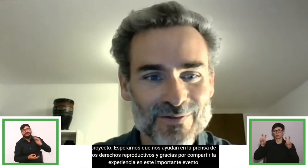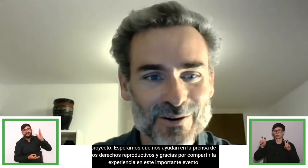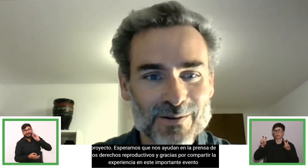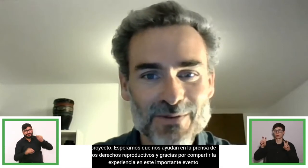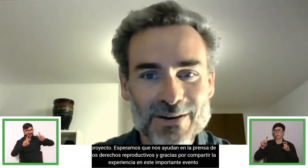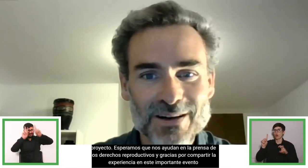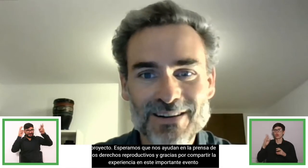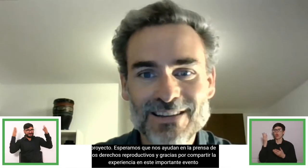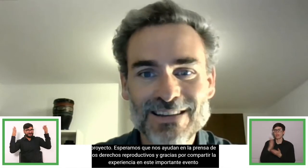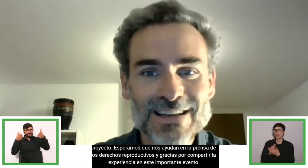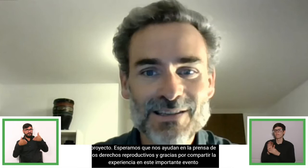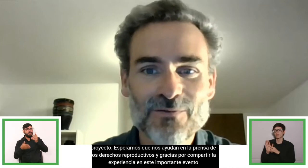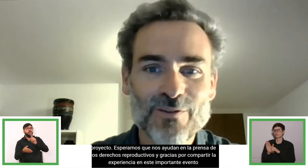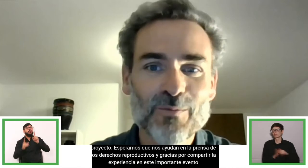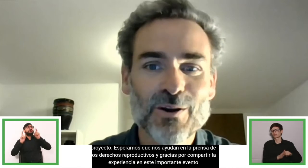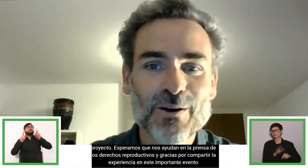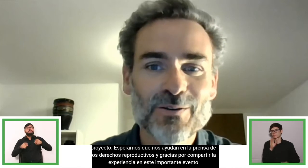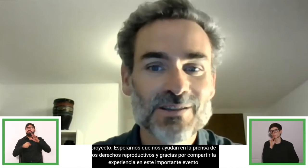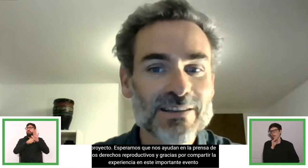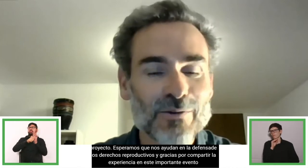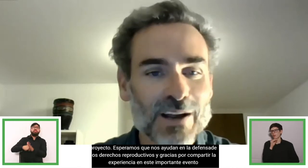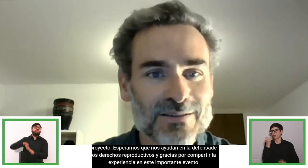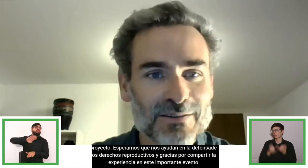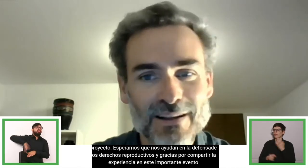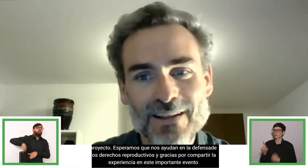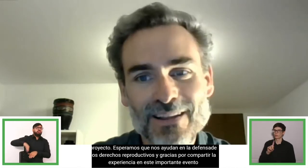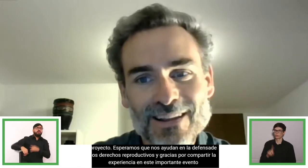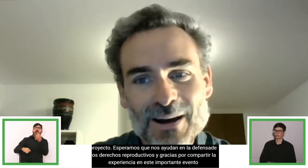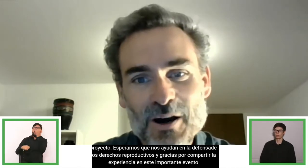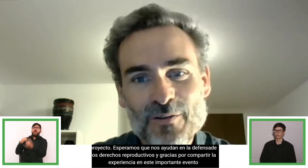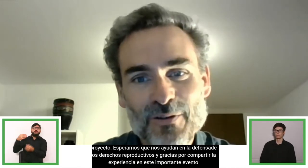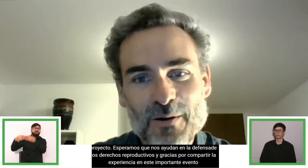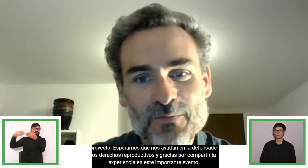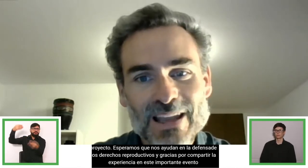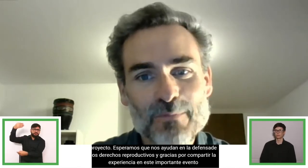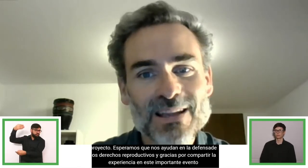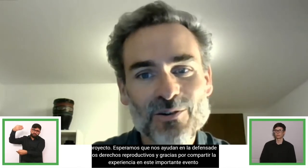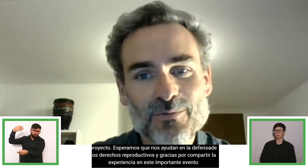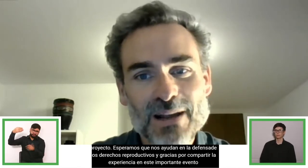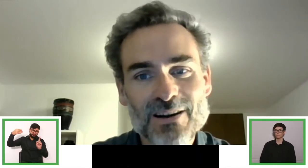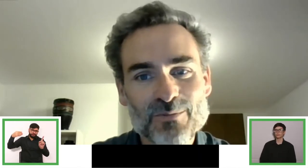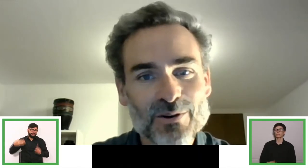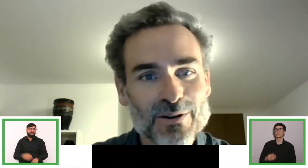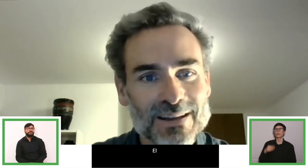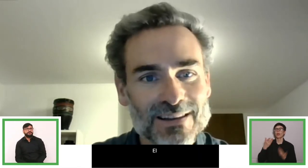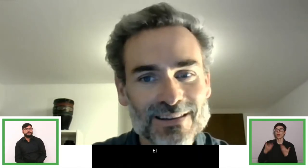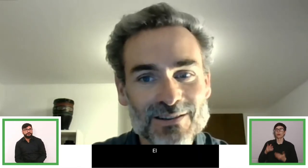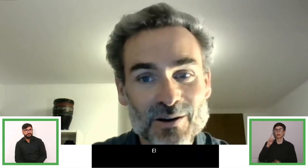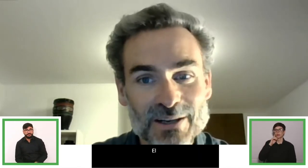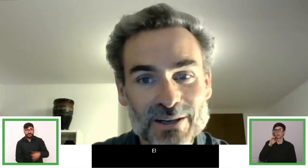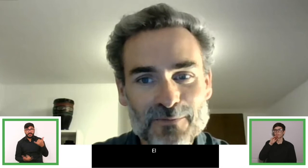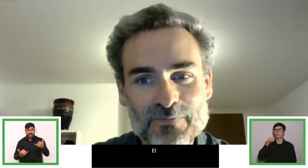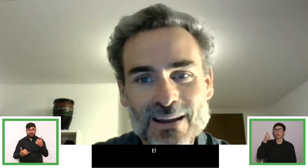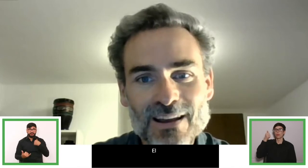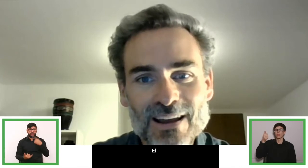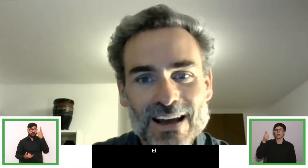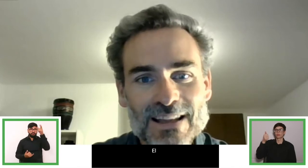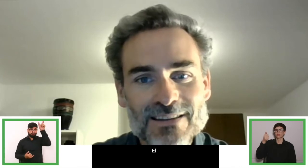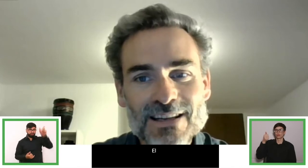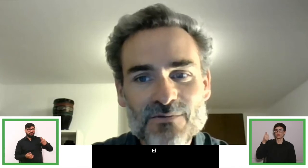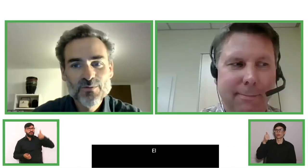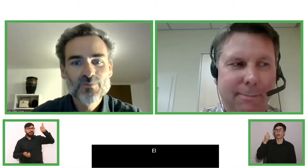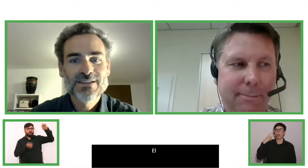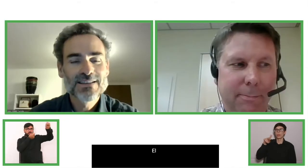El último orador ahora, Nils, director de Capito Mecklenburg